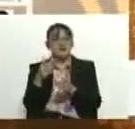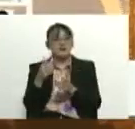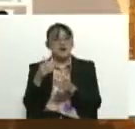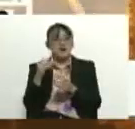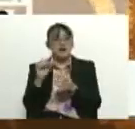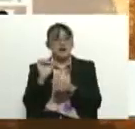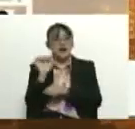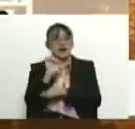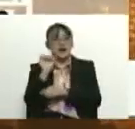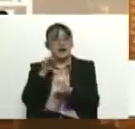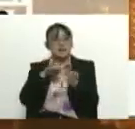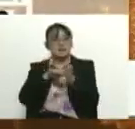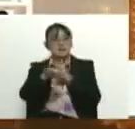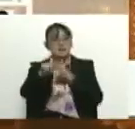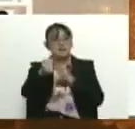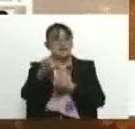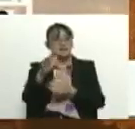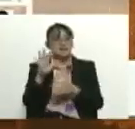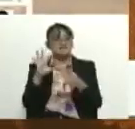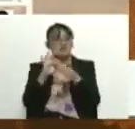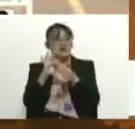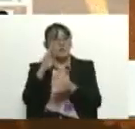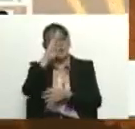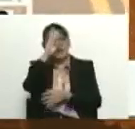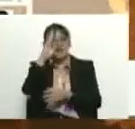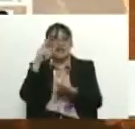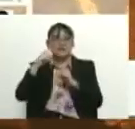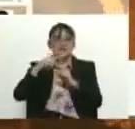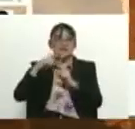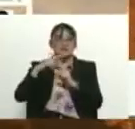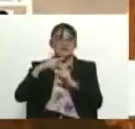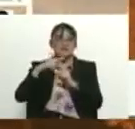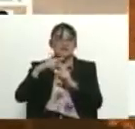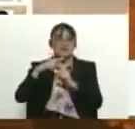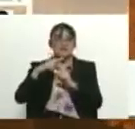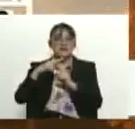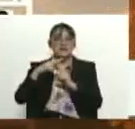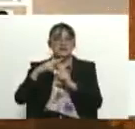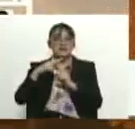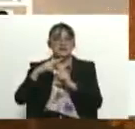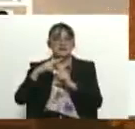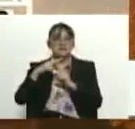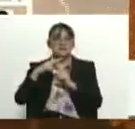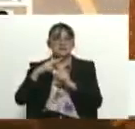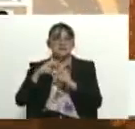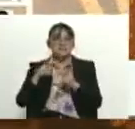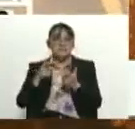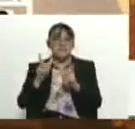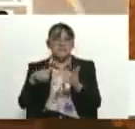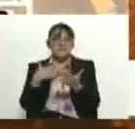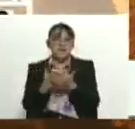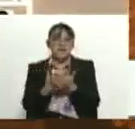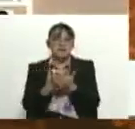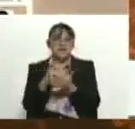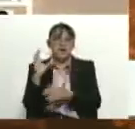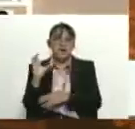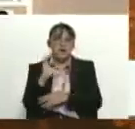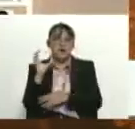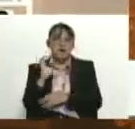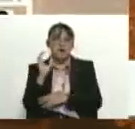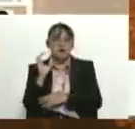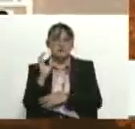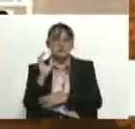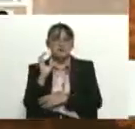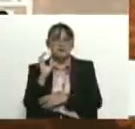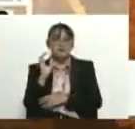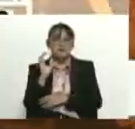que va uniendo barinas táchira y que posteriormente permite llegar hasta Colombia incluso